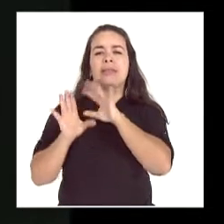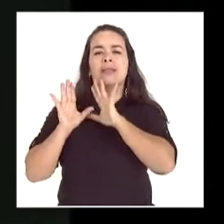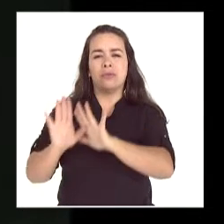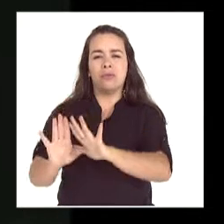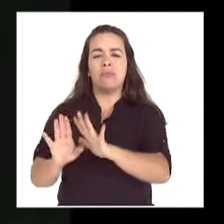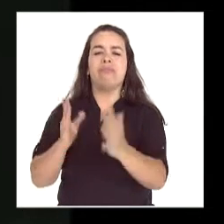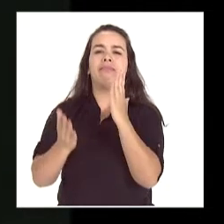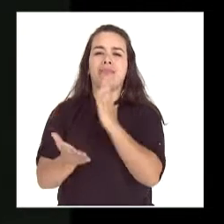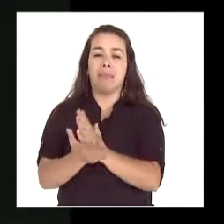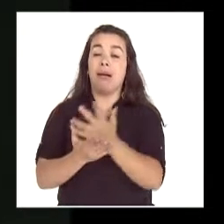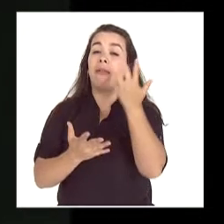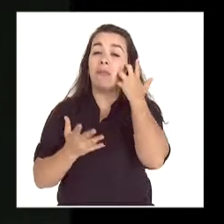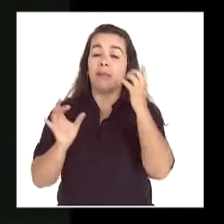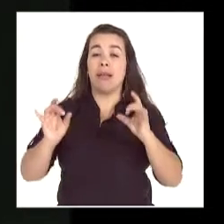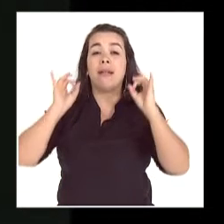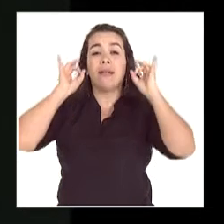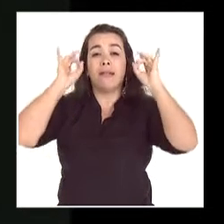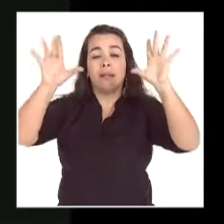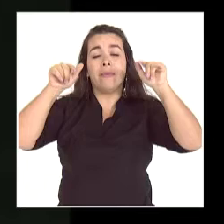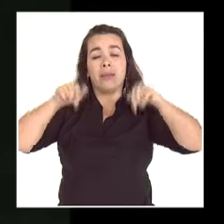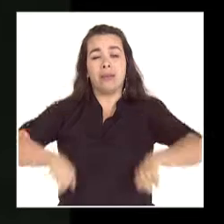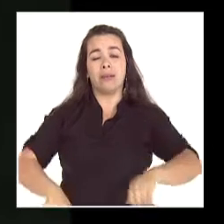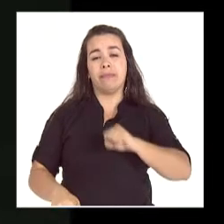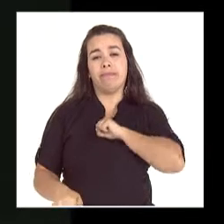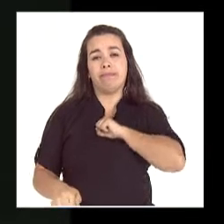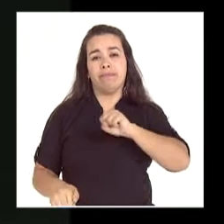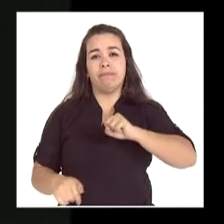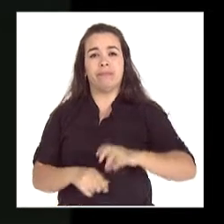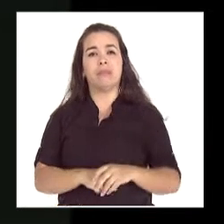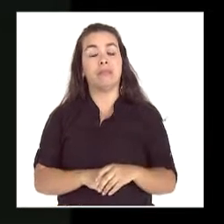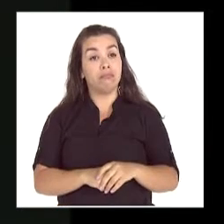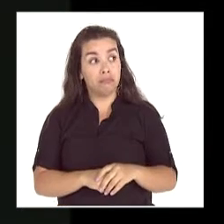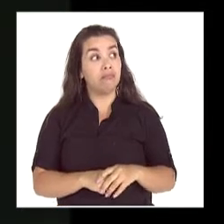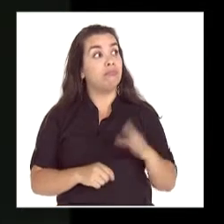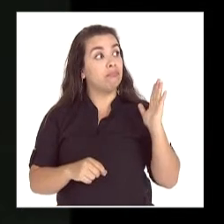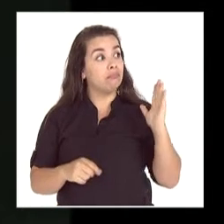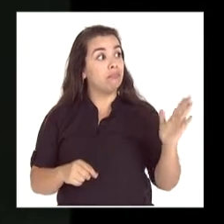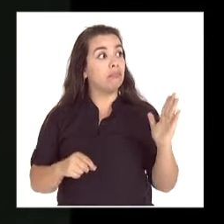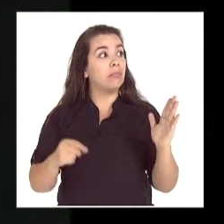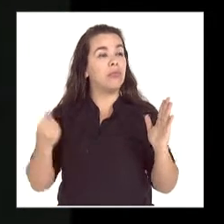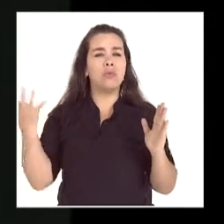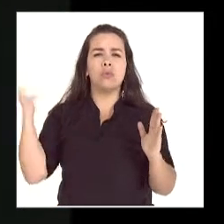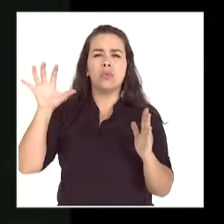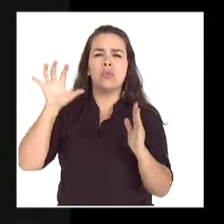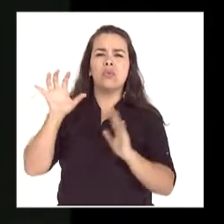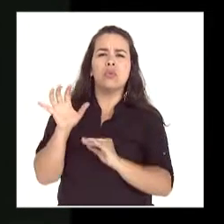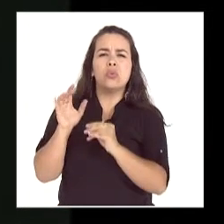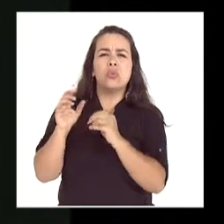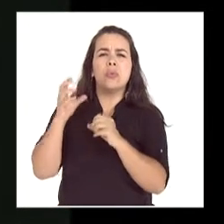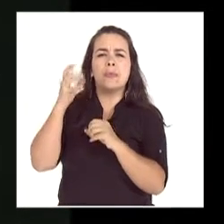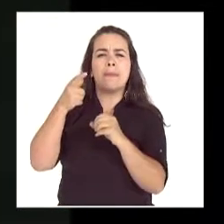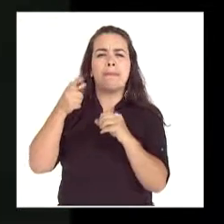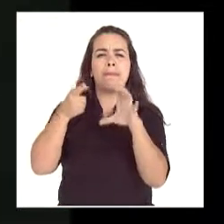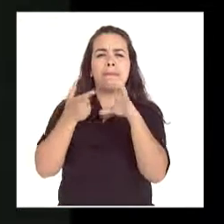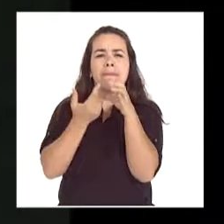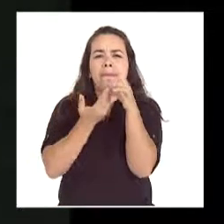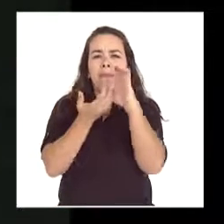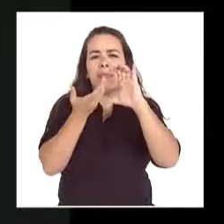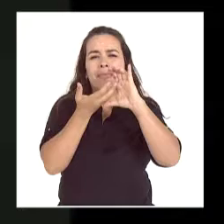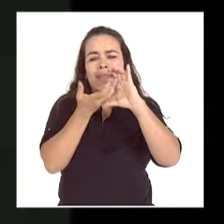desarrollo de una enfermedad tan grave como lo es la enfermedad coronaria. Ahí está saliendo como sangre, se extravasa